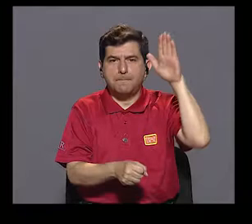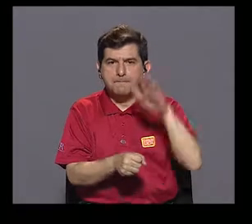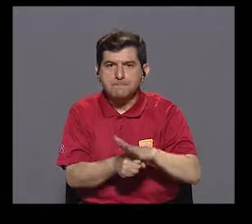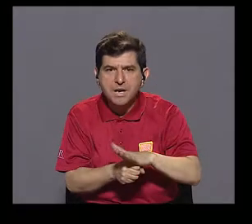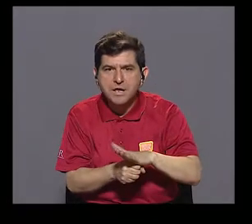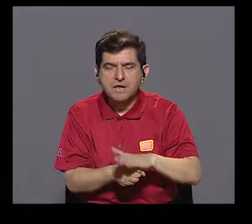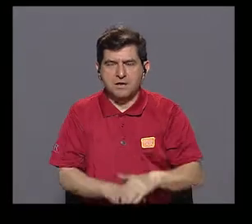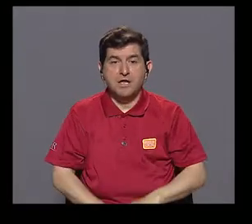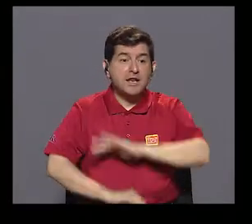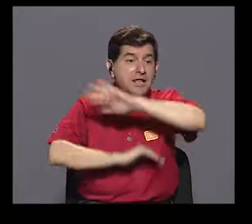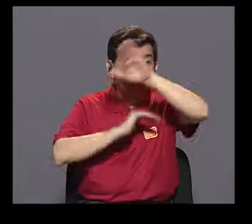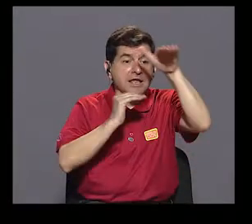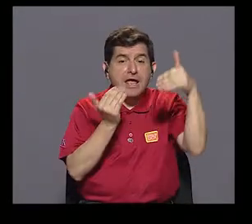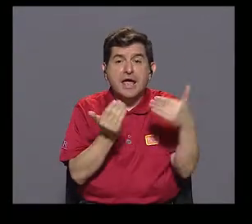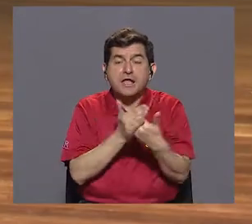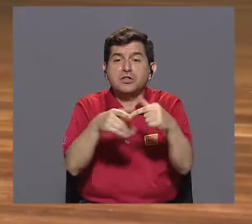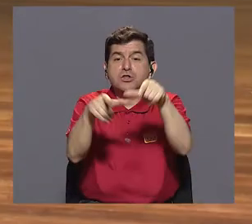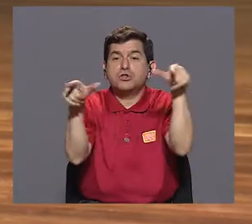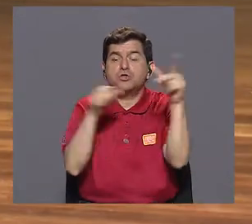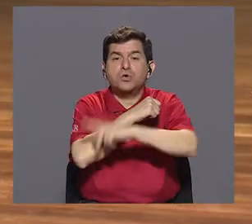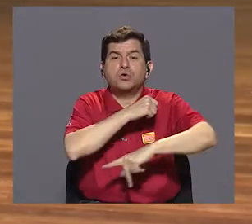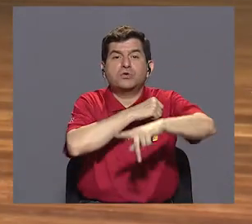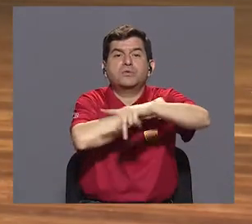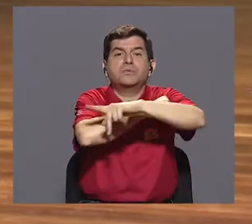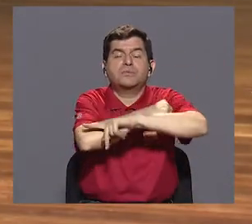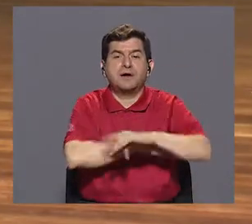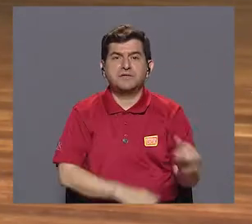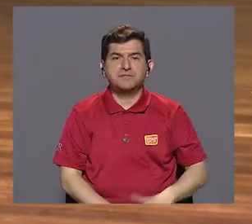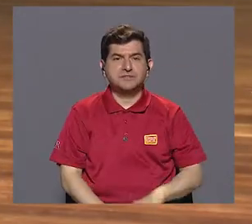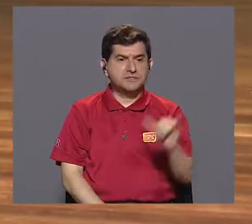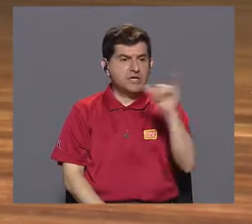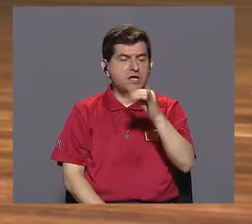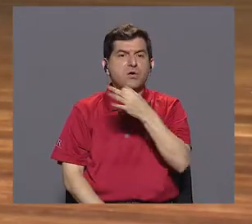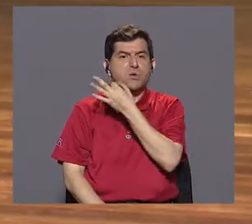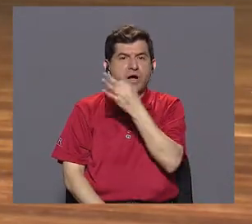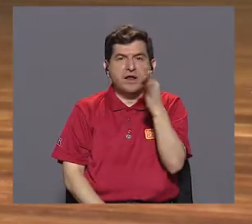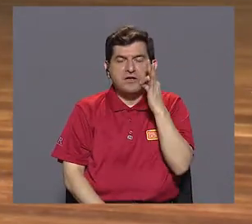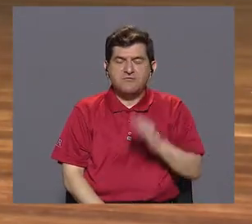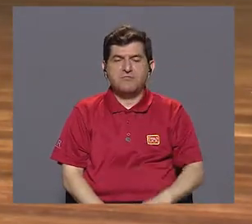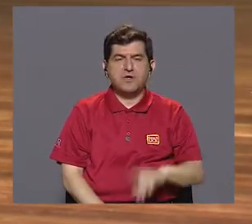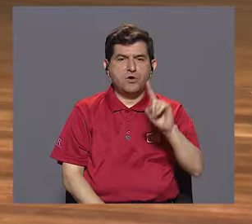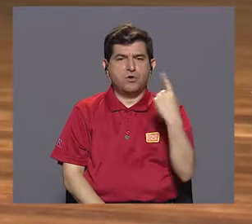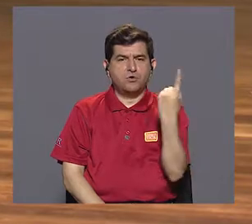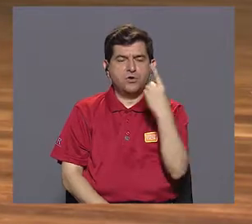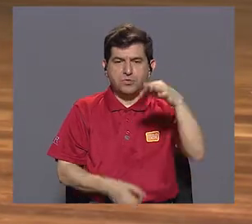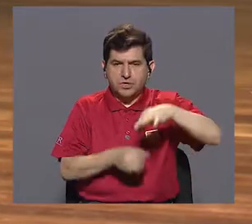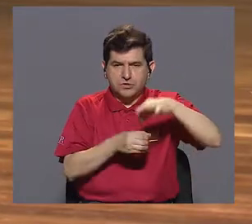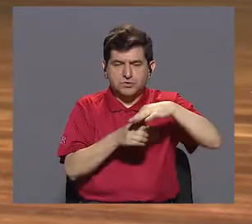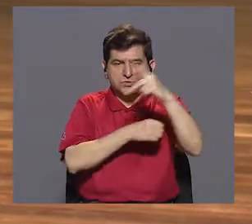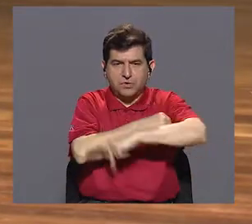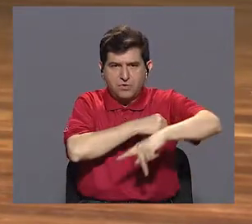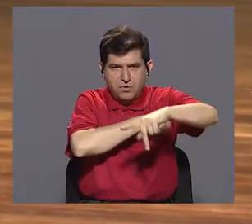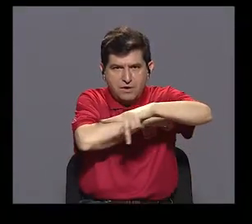cumpla en todos los rincones del país, también en las fincas de monocultivo de este país,